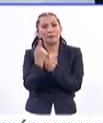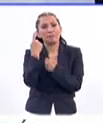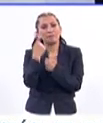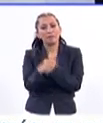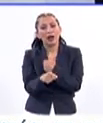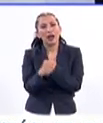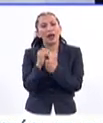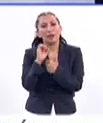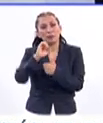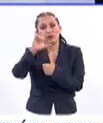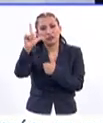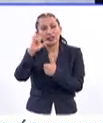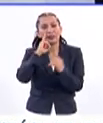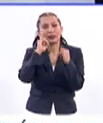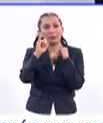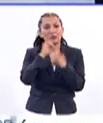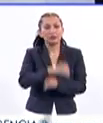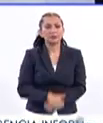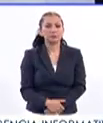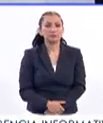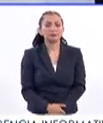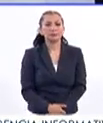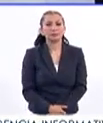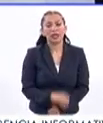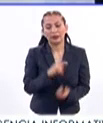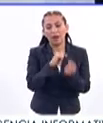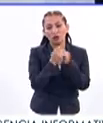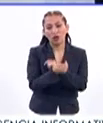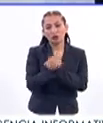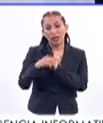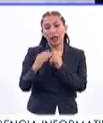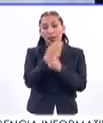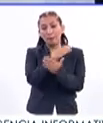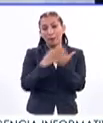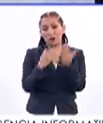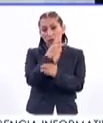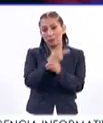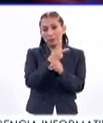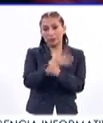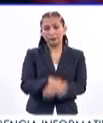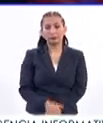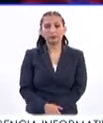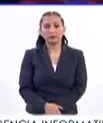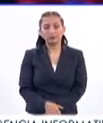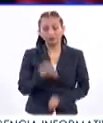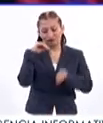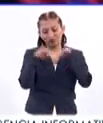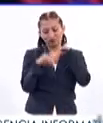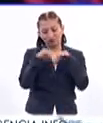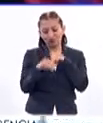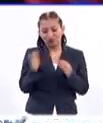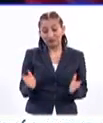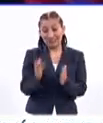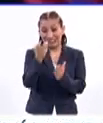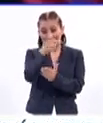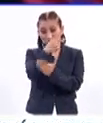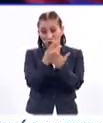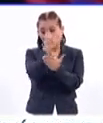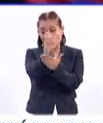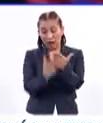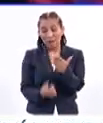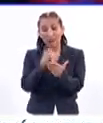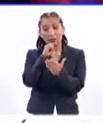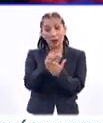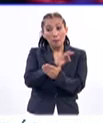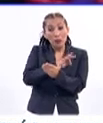formación profesional de intérpretes y traductores en el nivel medio superior. La elaboración y promoción de este plan ha